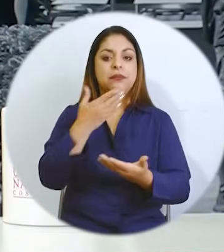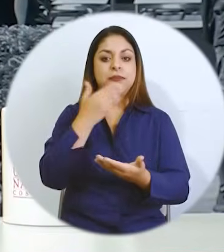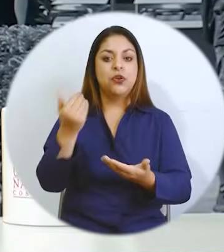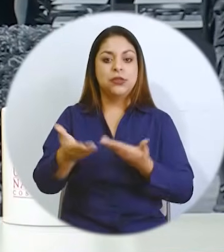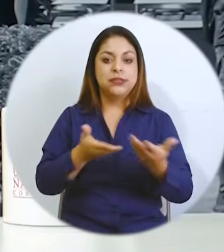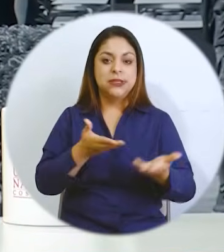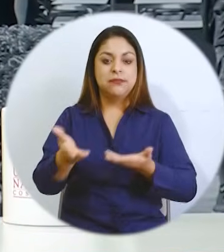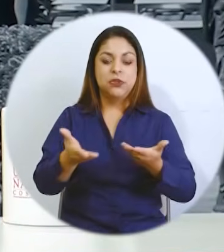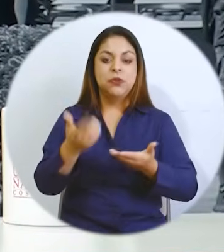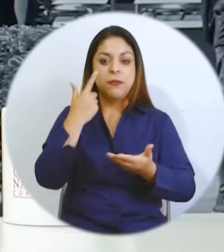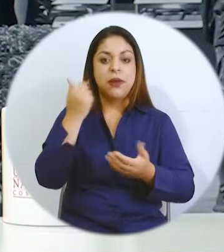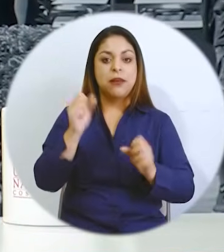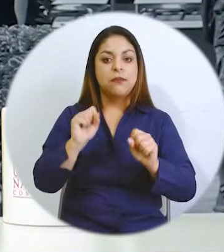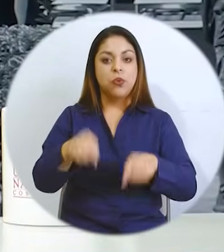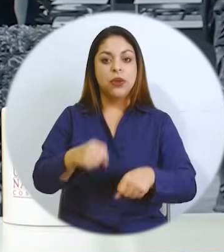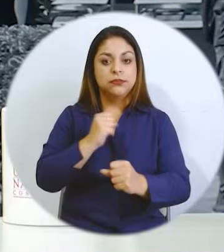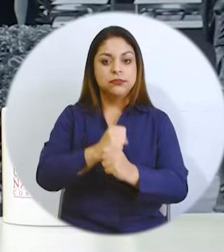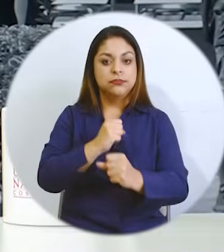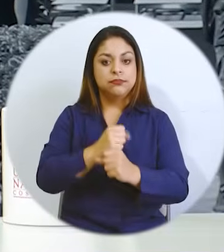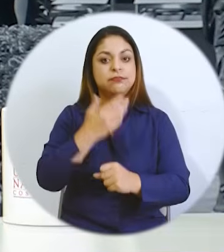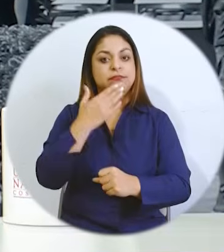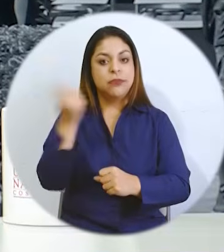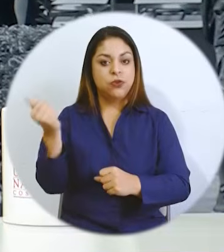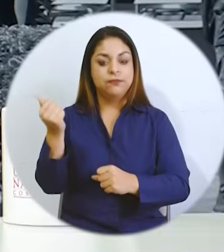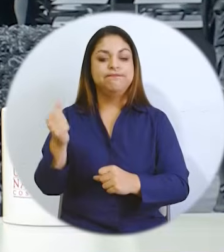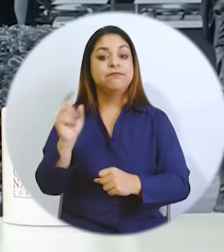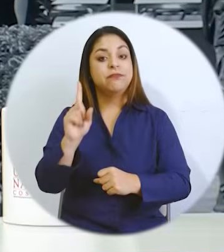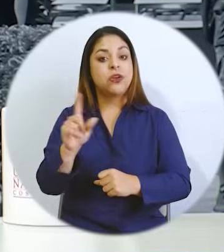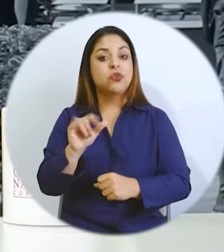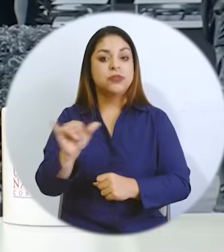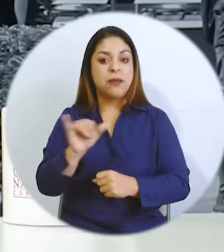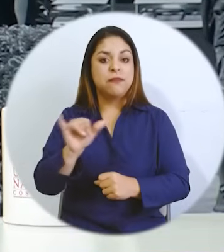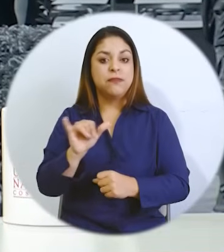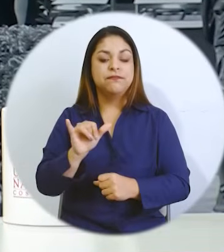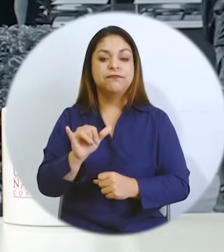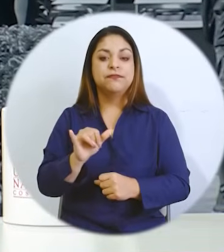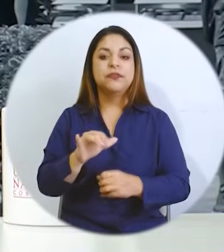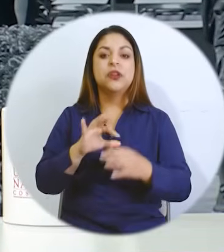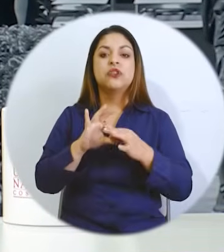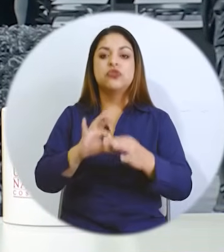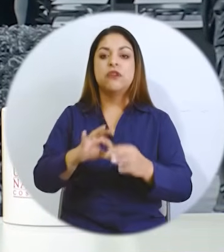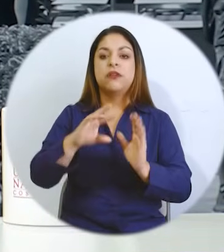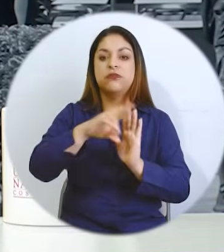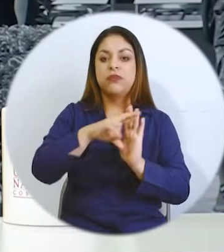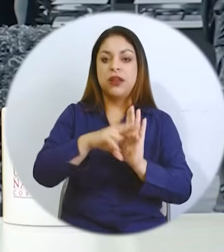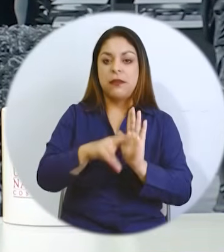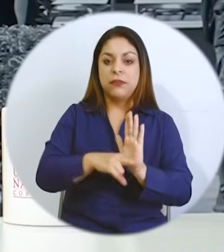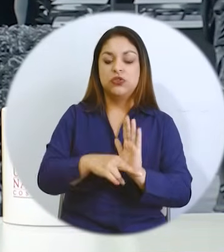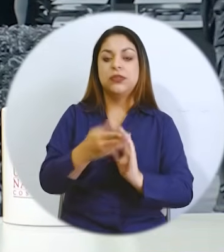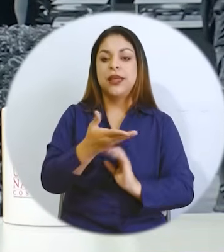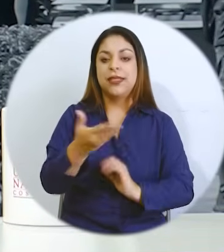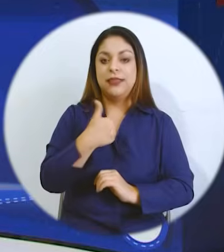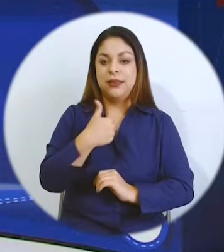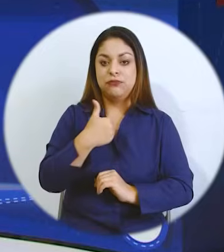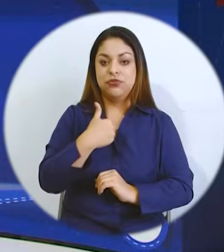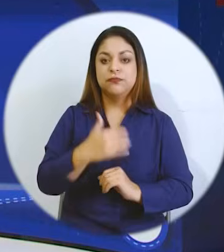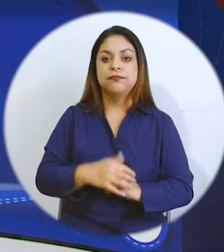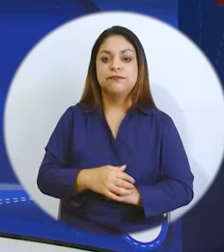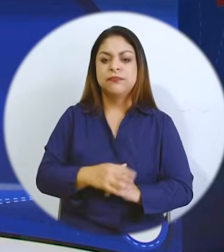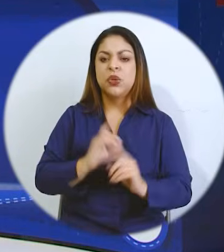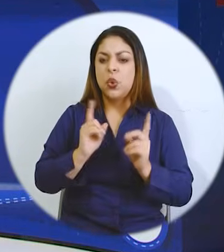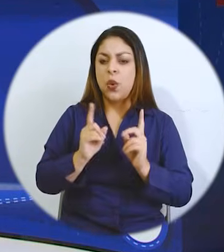un mejor servicio, para poder trabajar mejor, pero también ahí entra mucho los reglamentos que